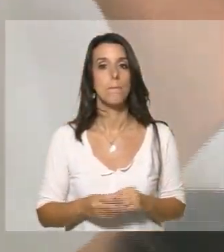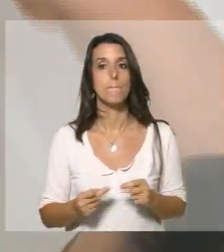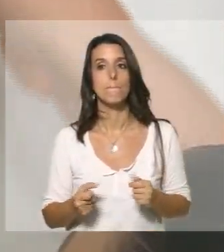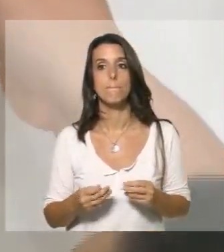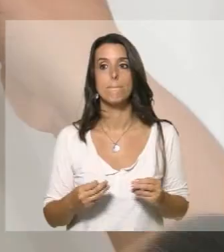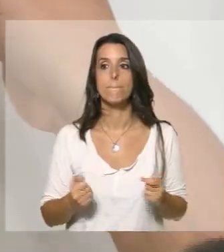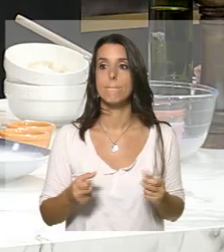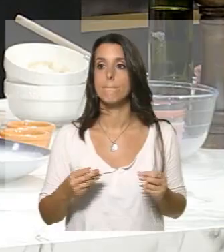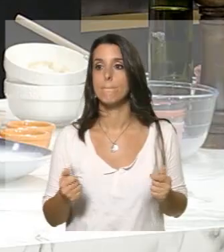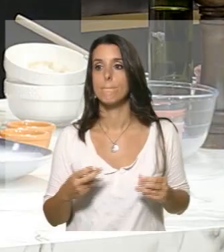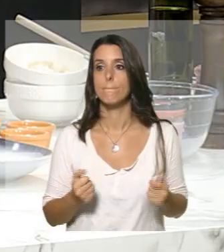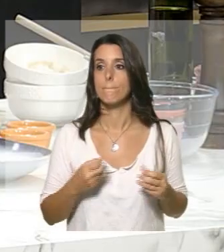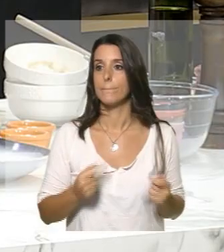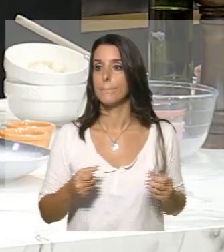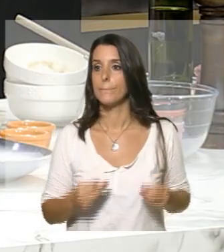Ahí está.